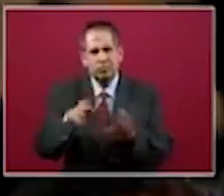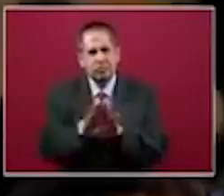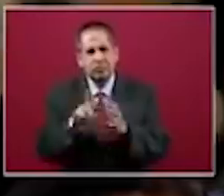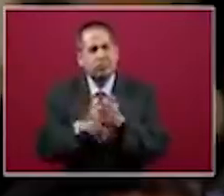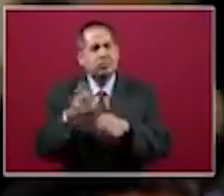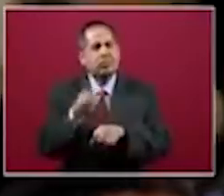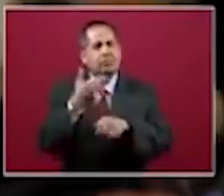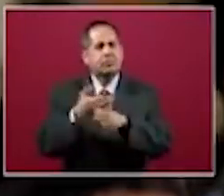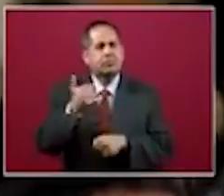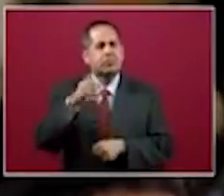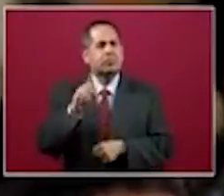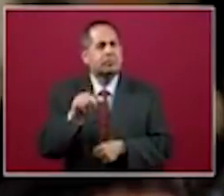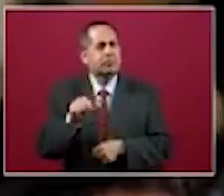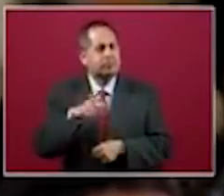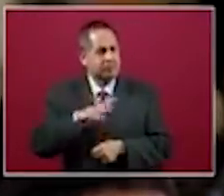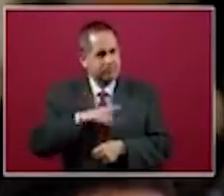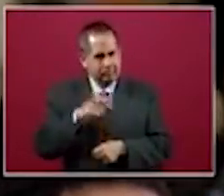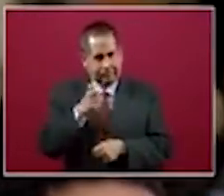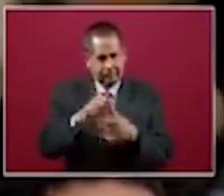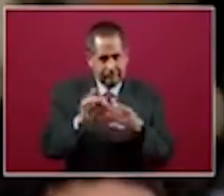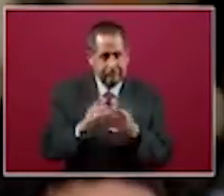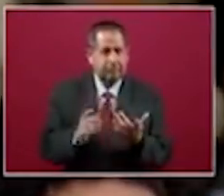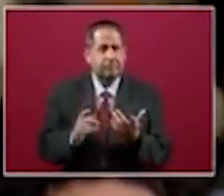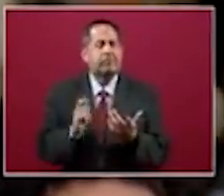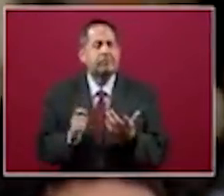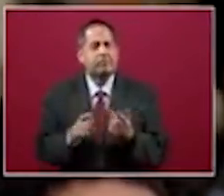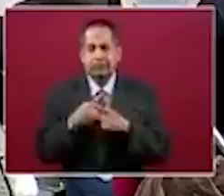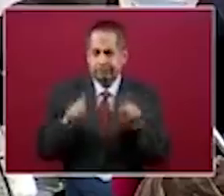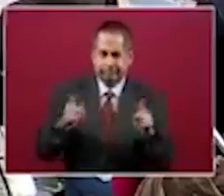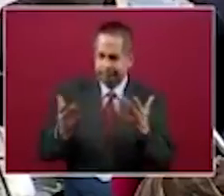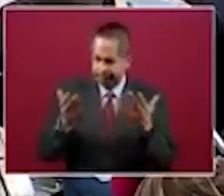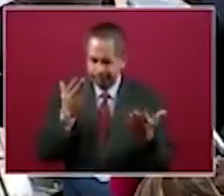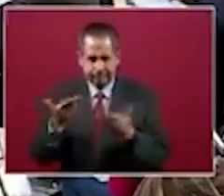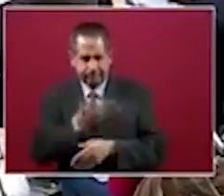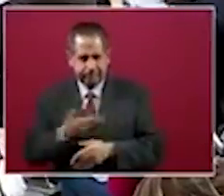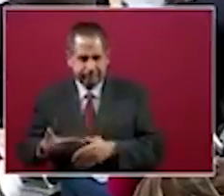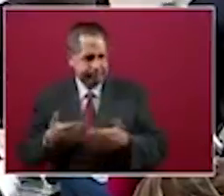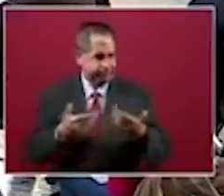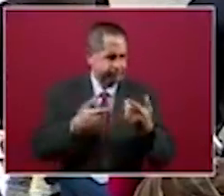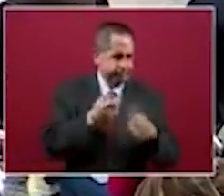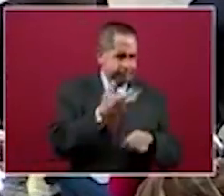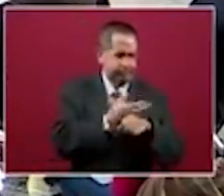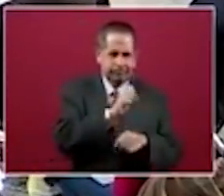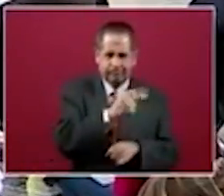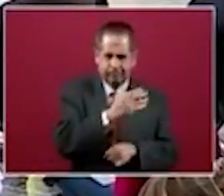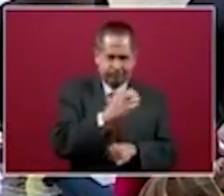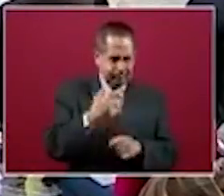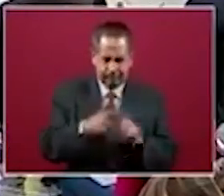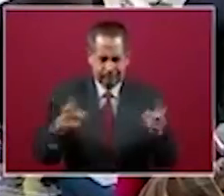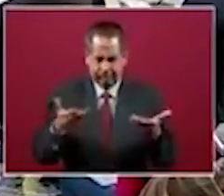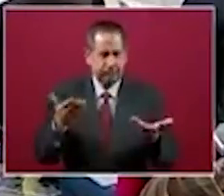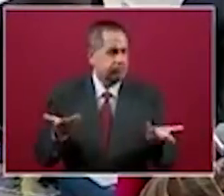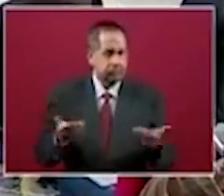en la Secretaría de Hacienda contaban con esta versión, que era distinta a la que tiene la Presidencia de la República. Y en este sentido también existe el rumor